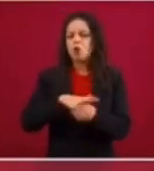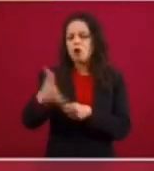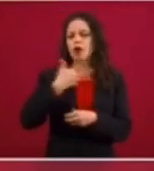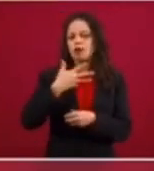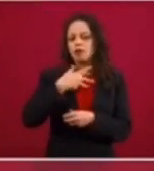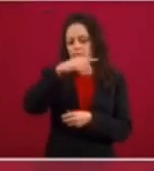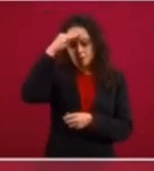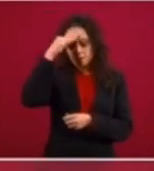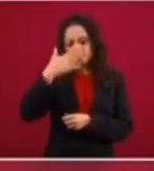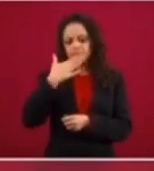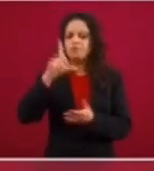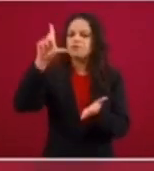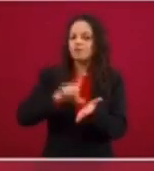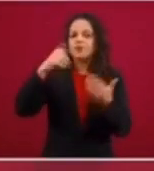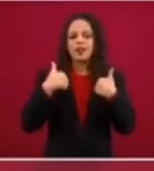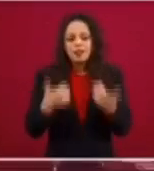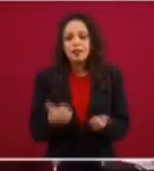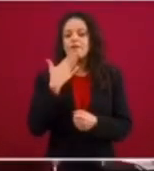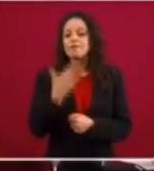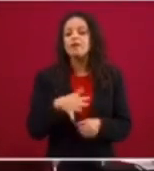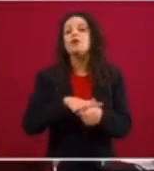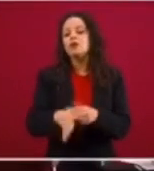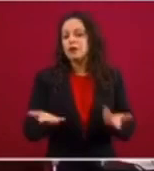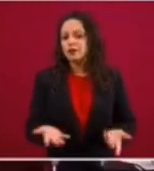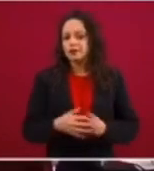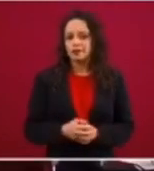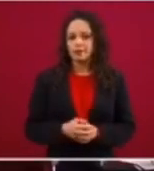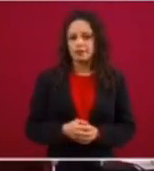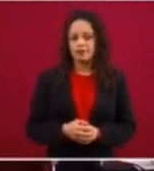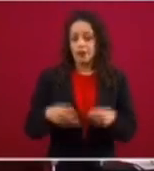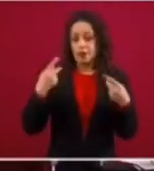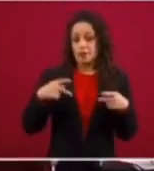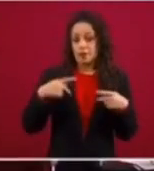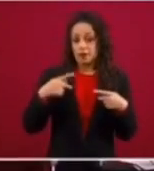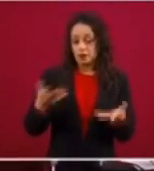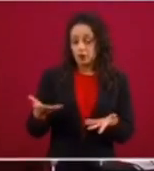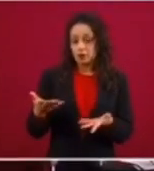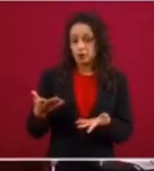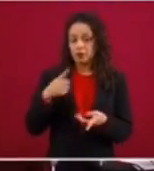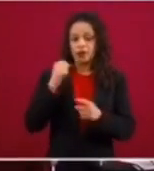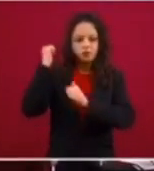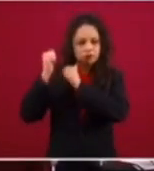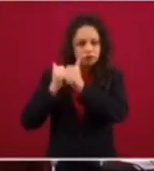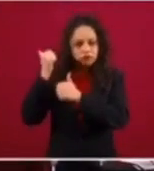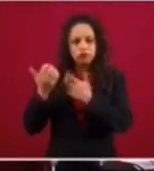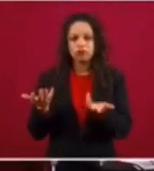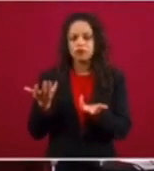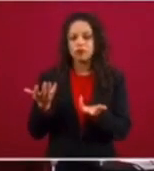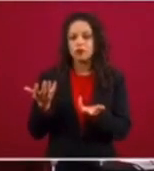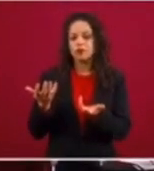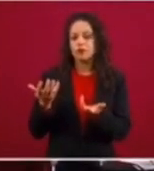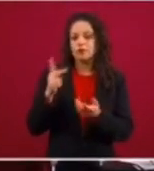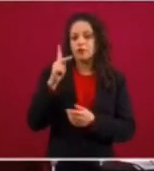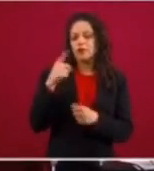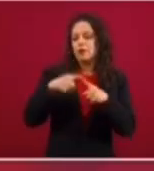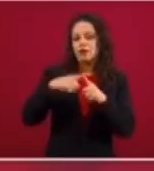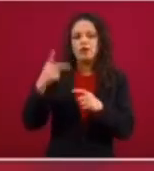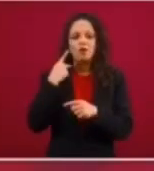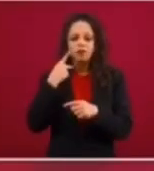Ojalá, y Hugo, y sociólogos, antropólogos,